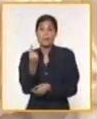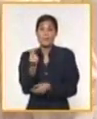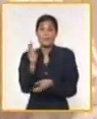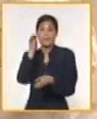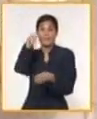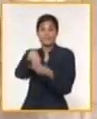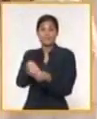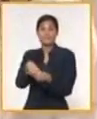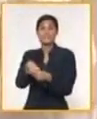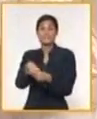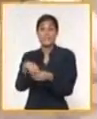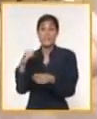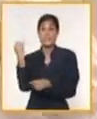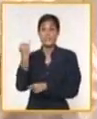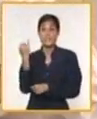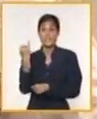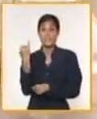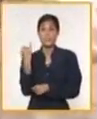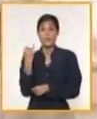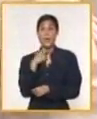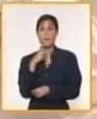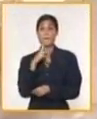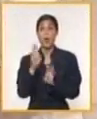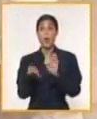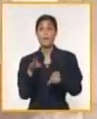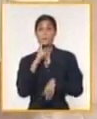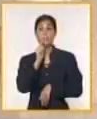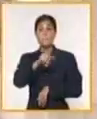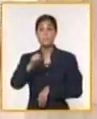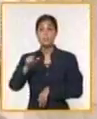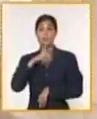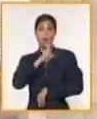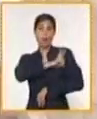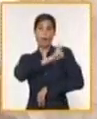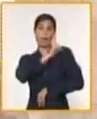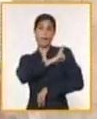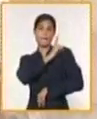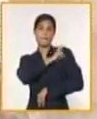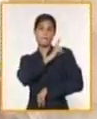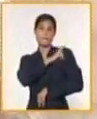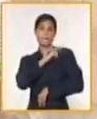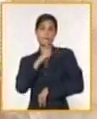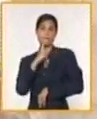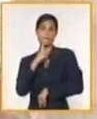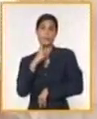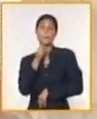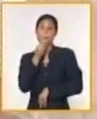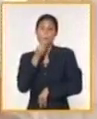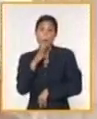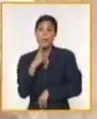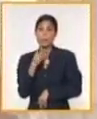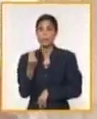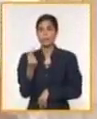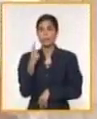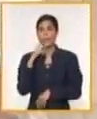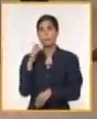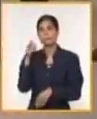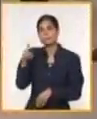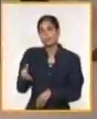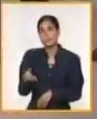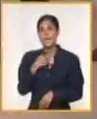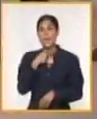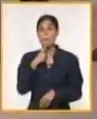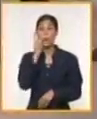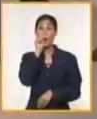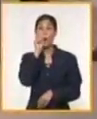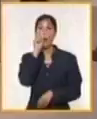y manda. Y hay muchos de esos senadores, muchos de esos políticos llegan al poder por ese dinero. Pero Marco Rubio ha recibido más de 1 millón,